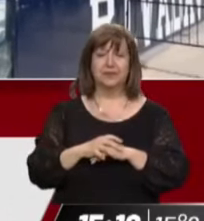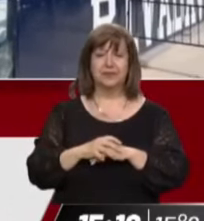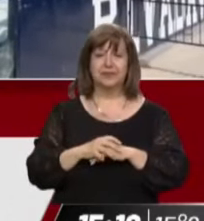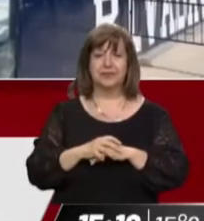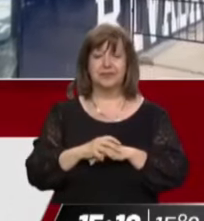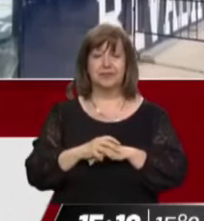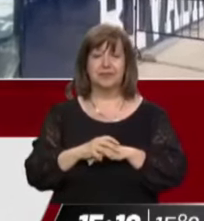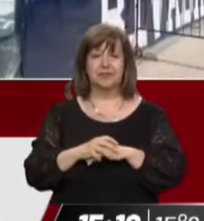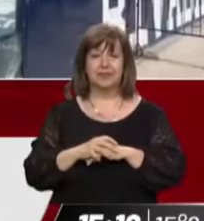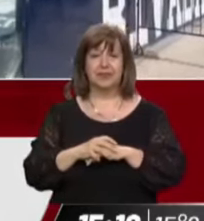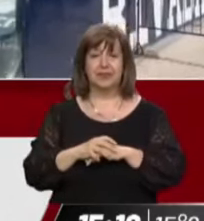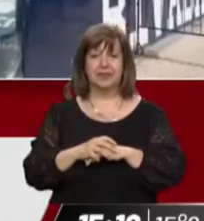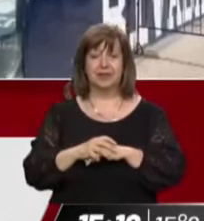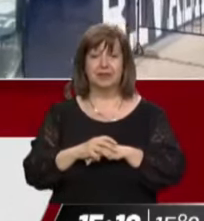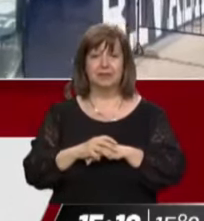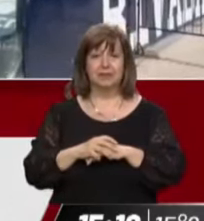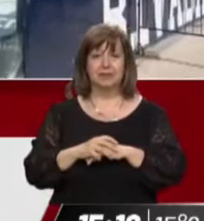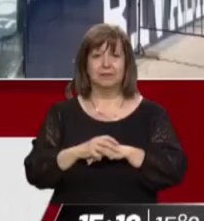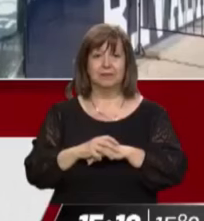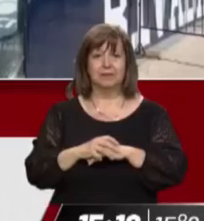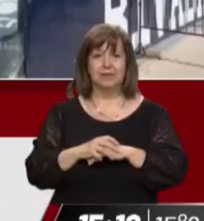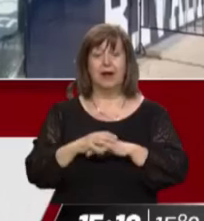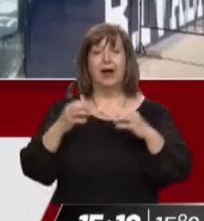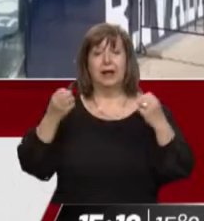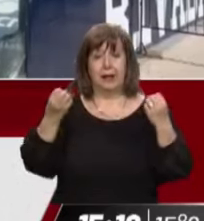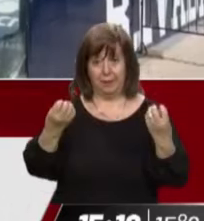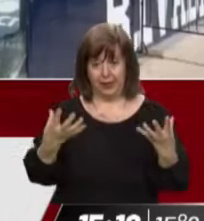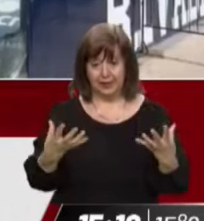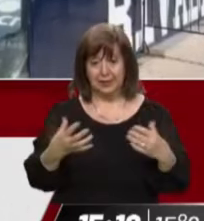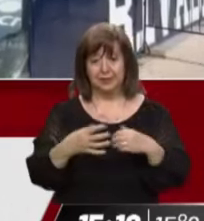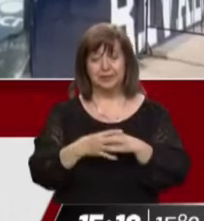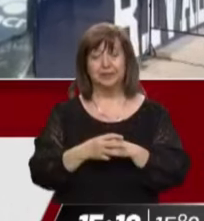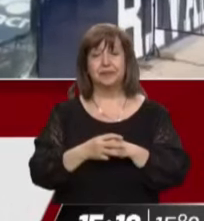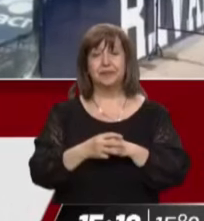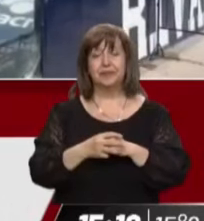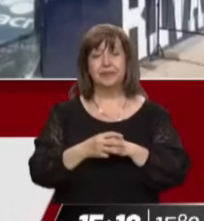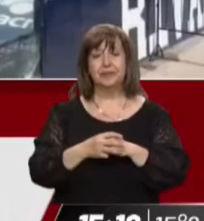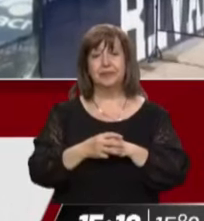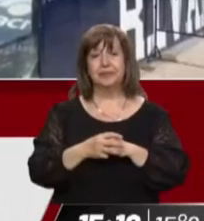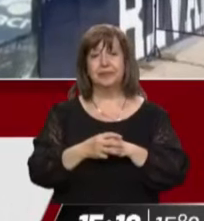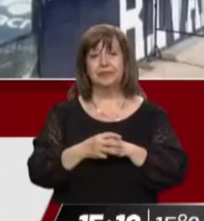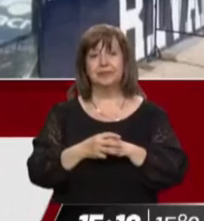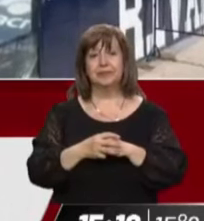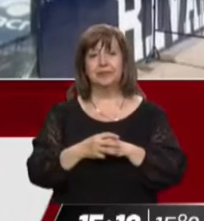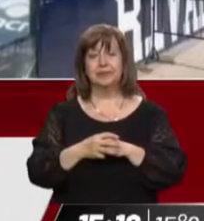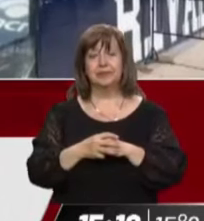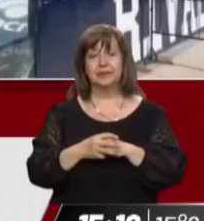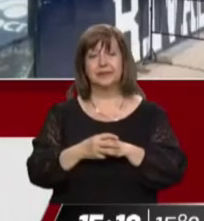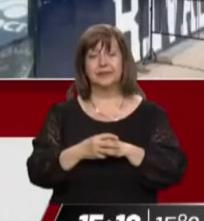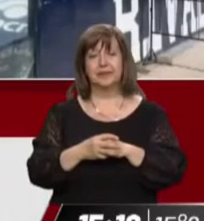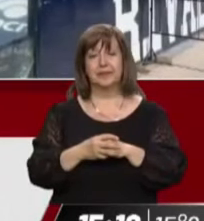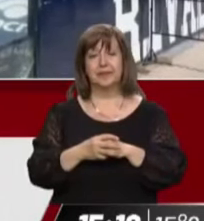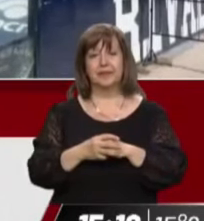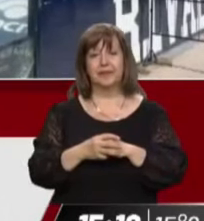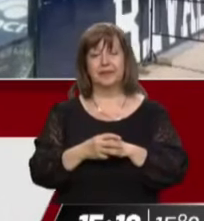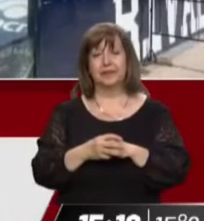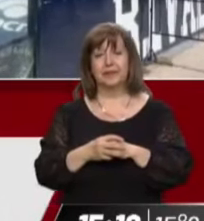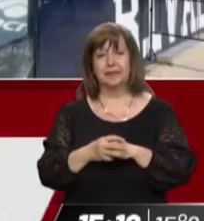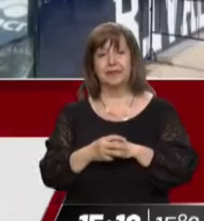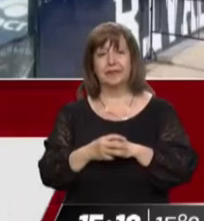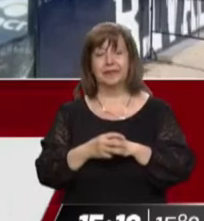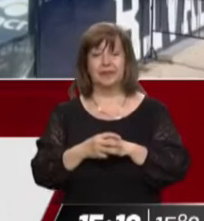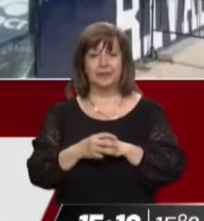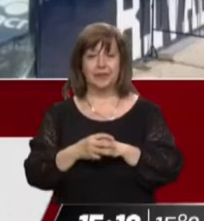hablando con los teros es complicado. Ahora falta que los jugadores... claro, no. Ya estaríamos hablando de una cuestión mental,